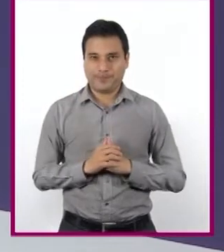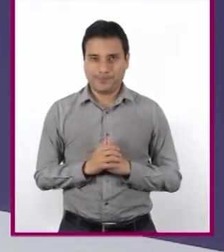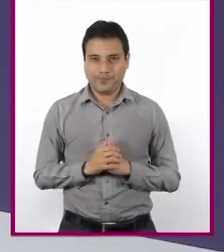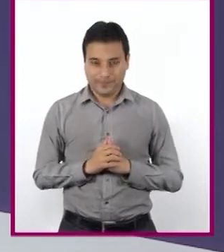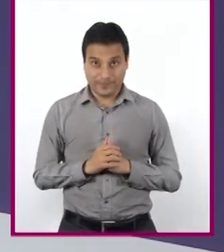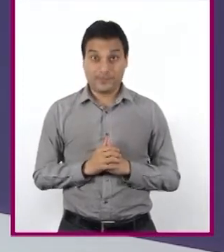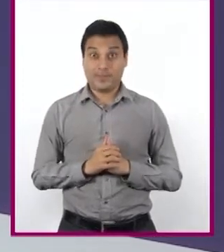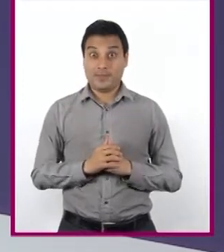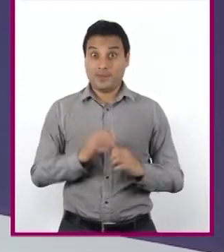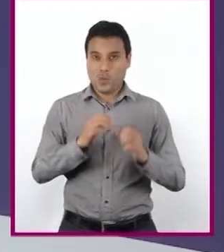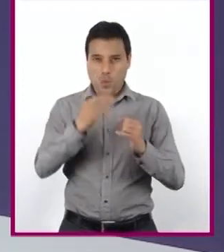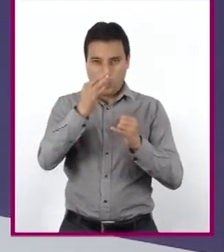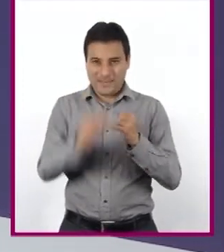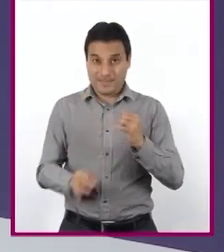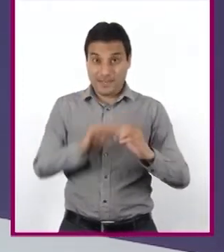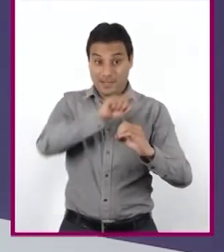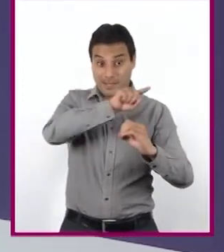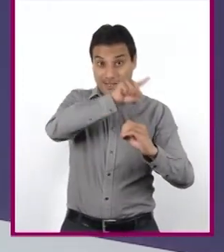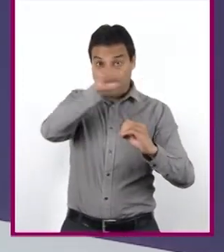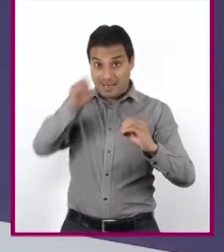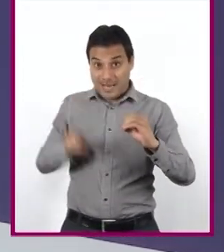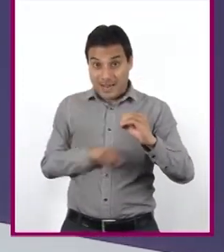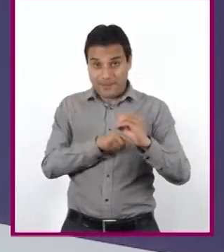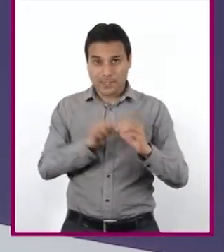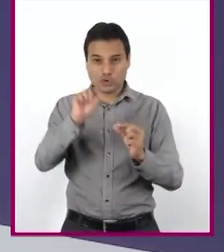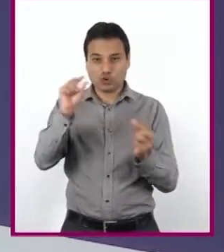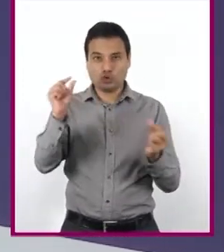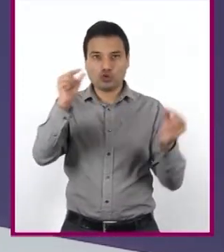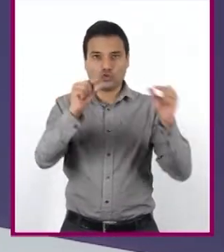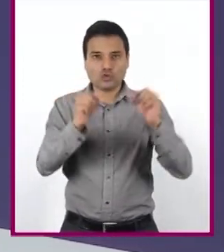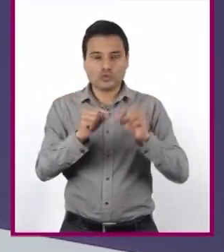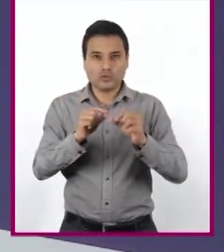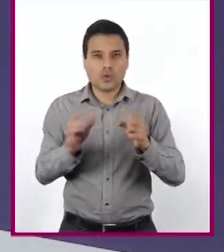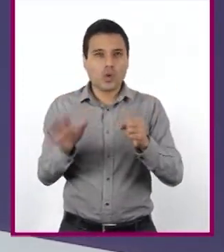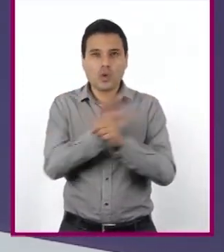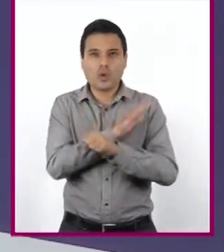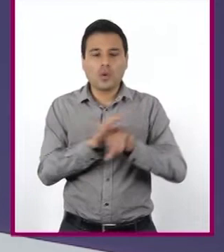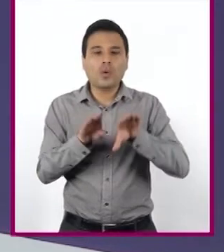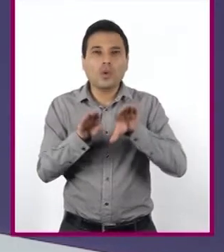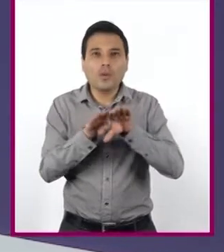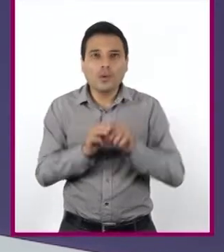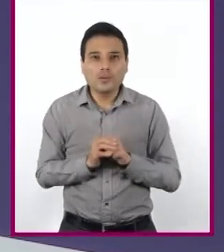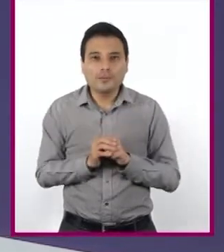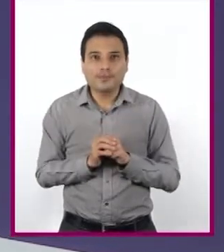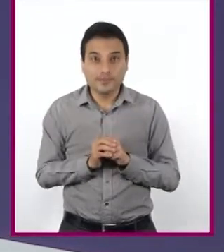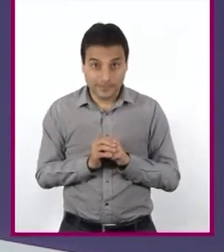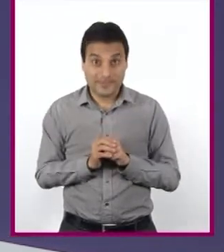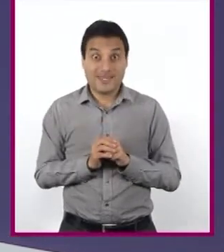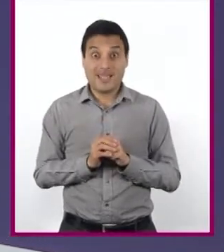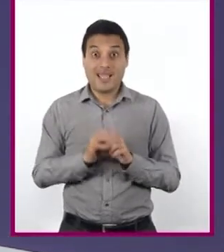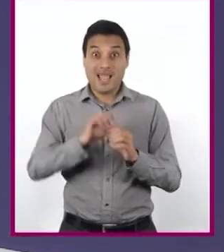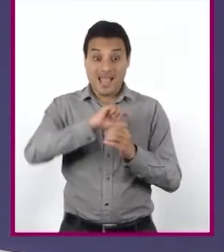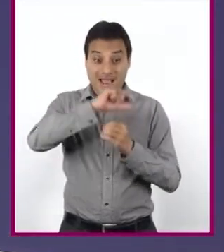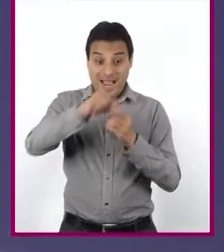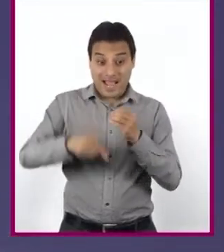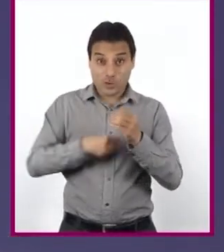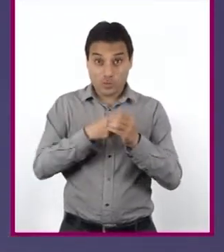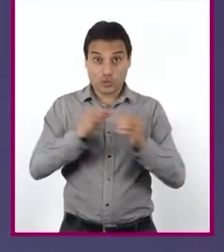su capa de valencia, los átomos de los elementos se unen entre sí. Al